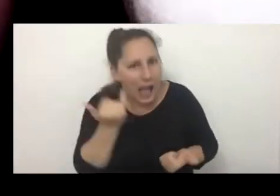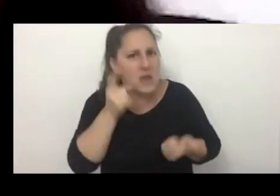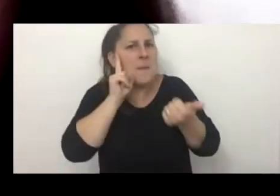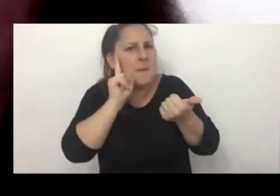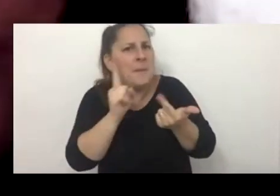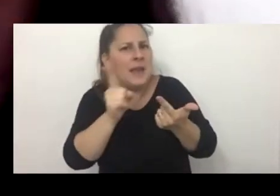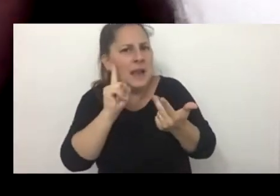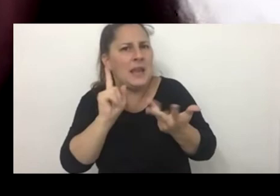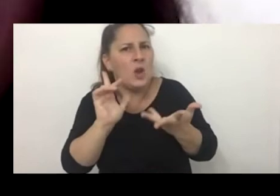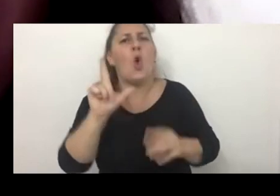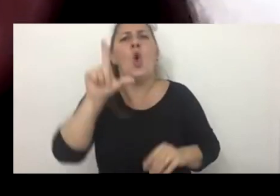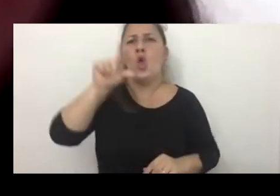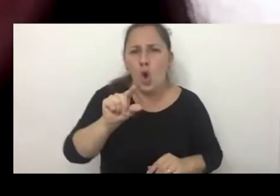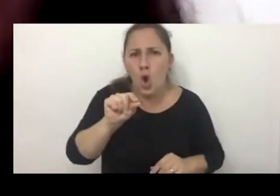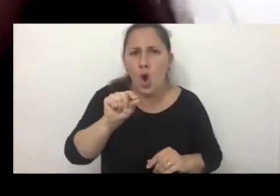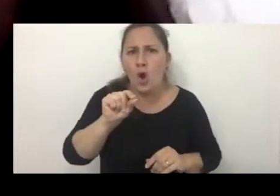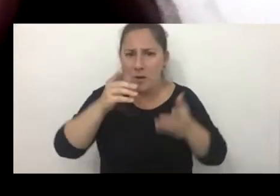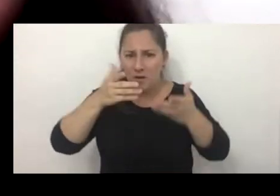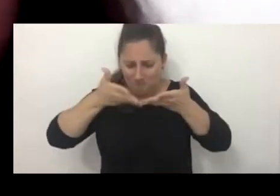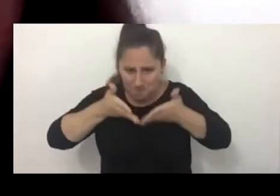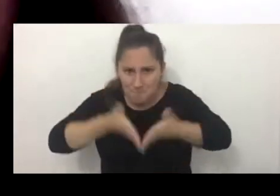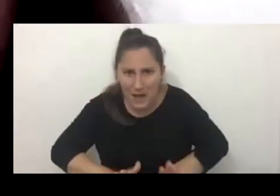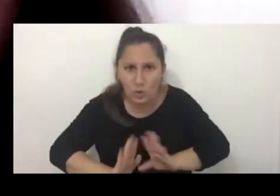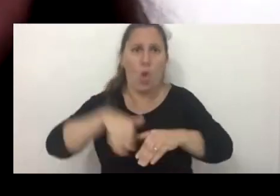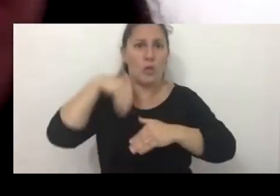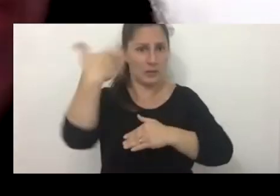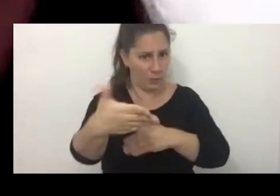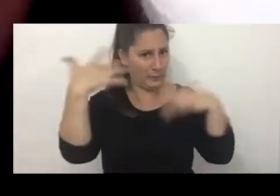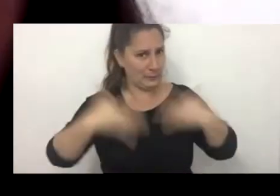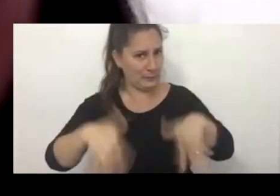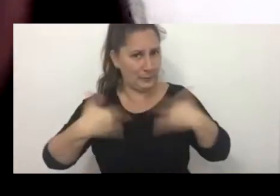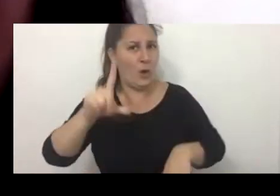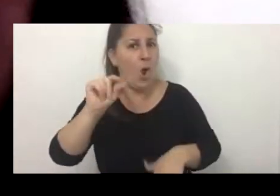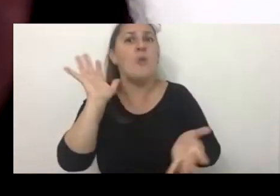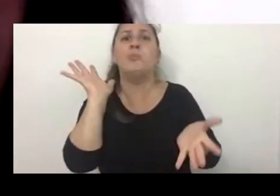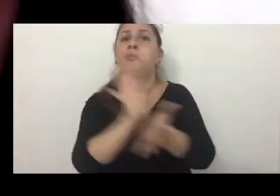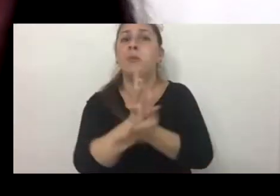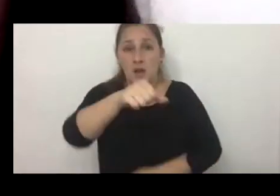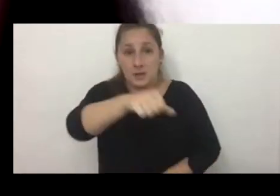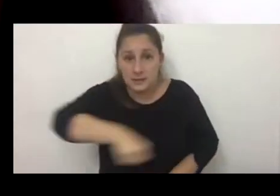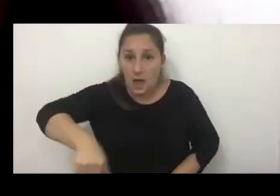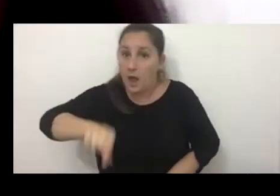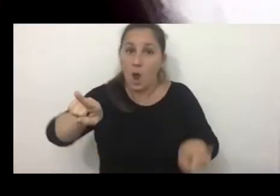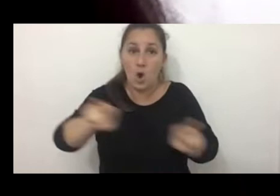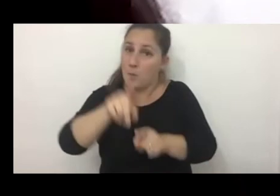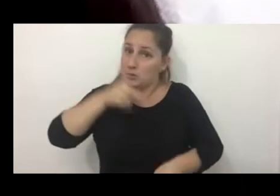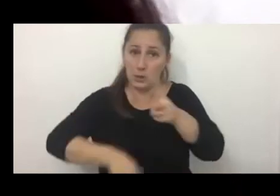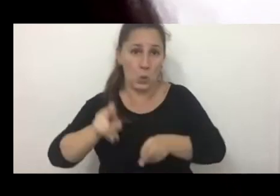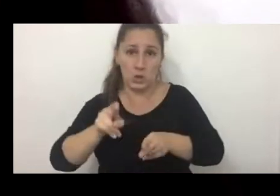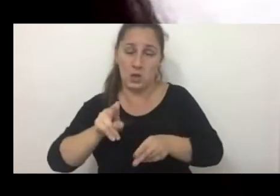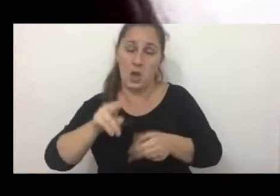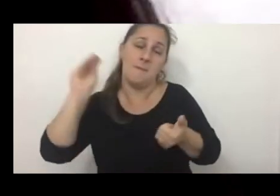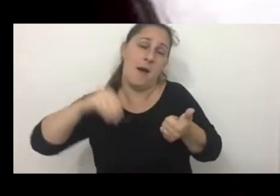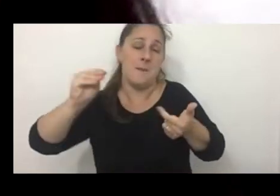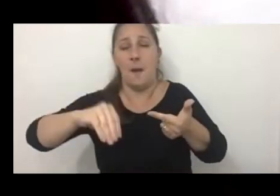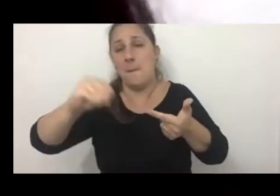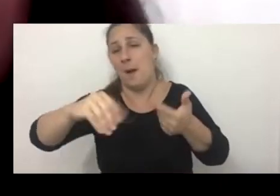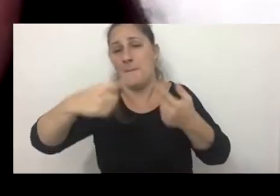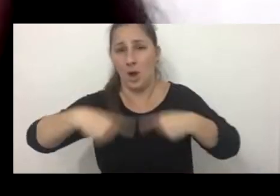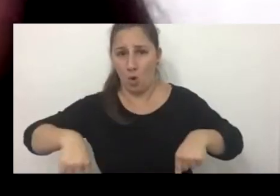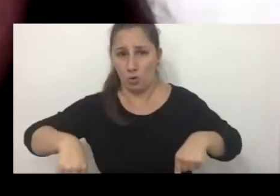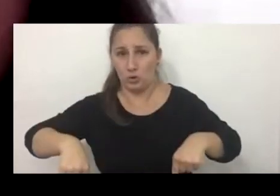una opción, aunque algunos no la compartamos, ¿no? Pero digo, esta mujer que elige ese camino, lo elige con toda la información